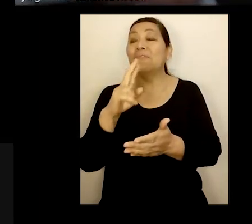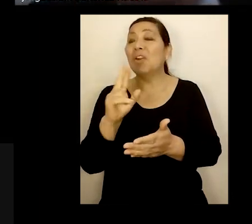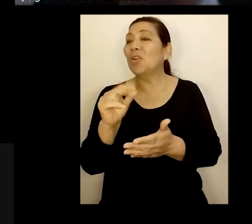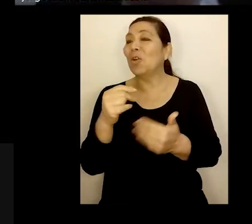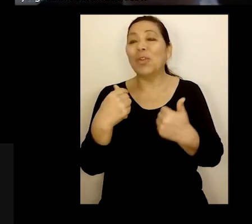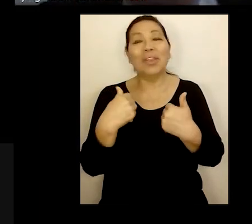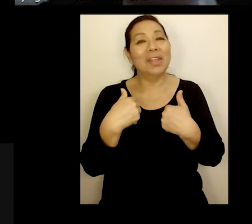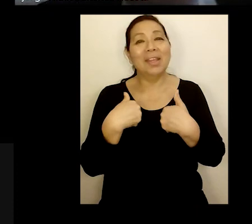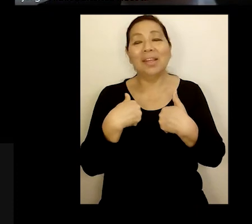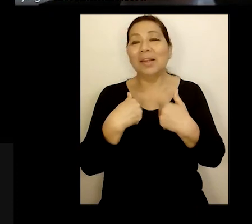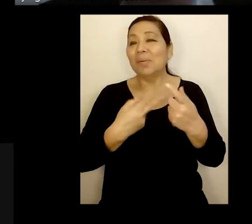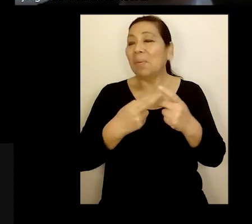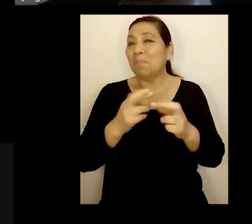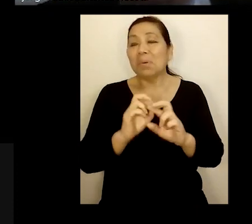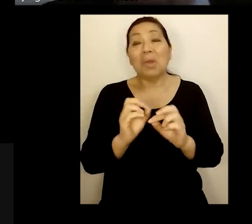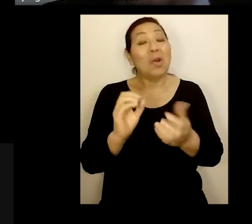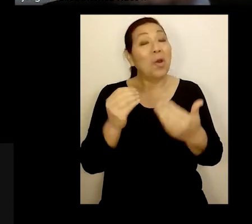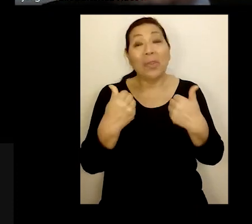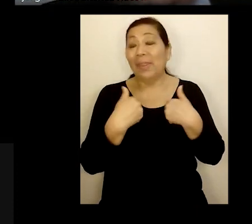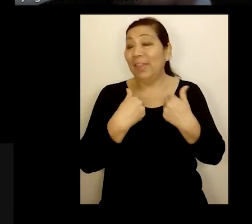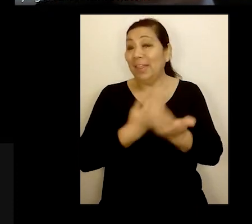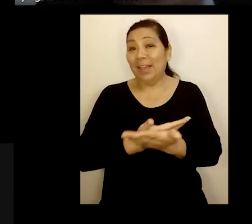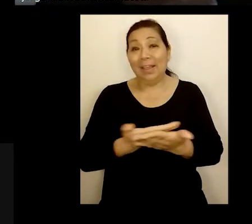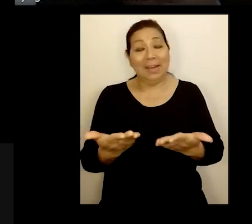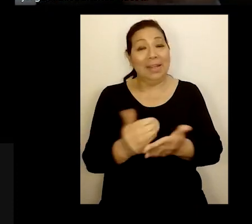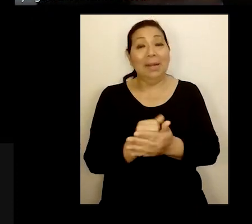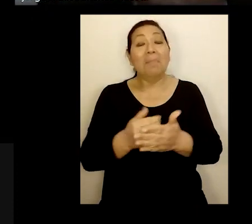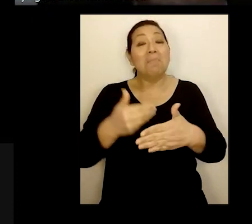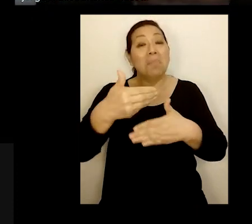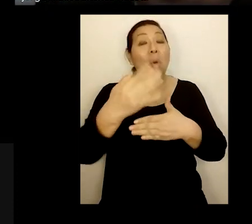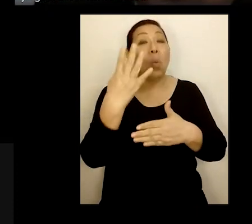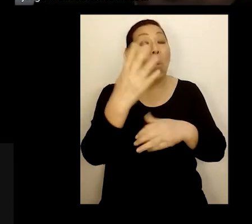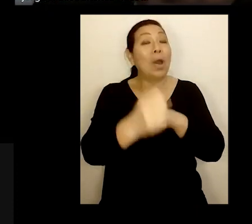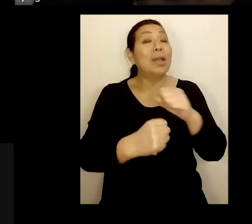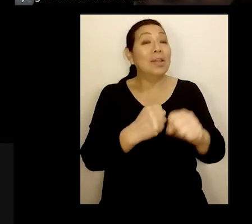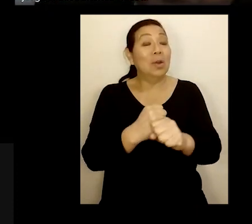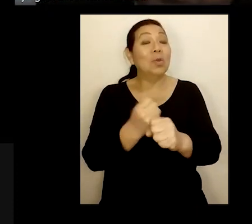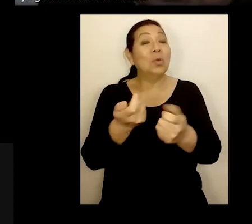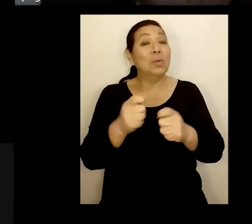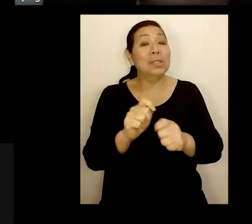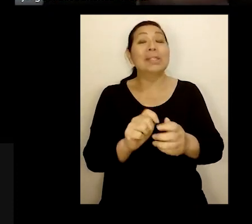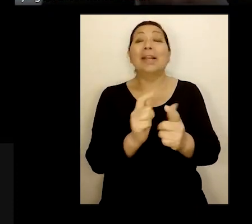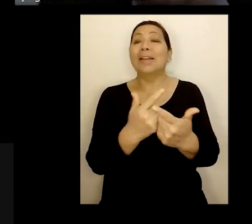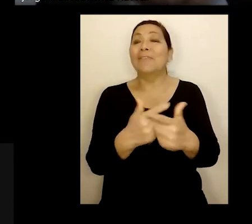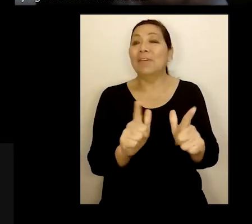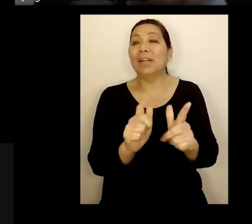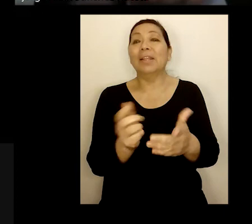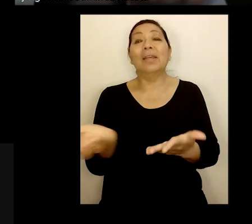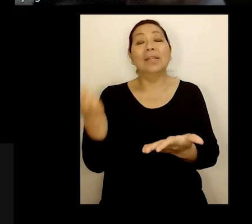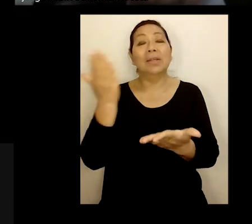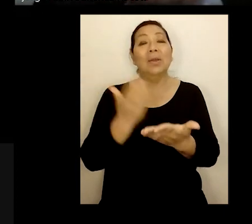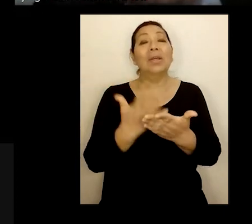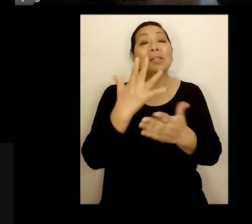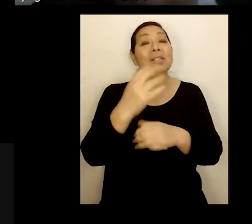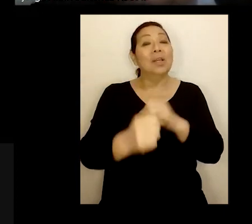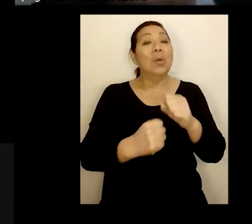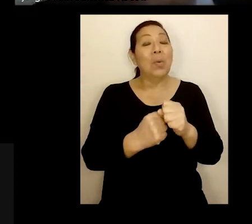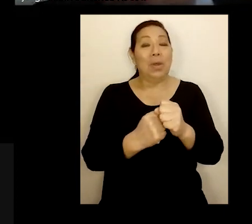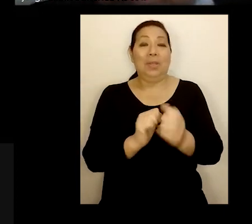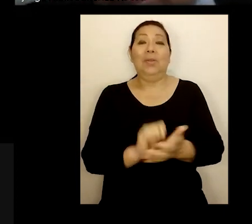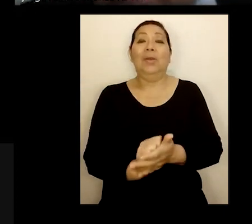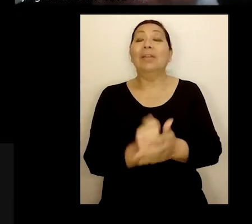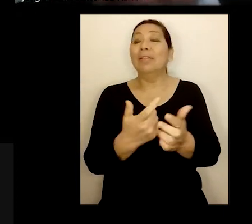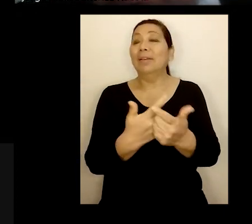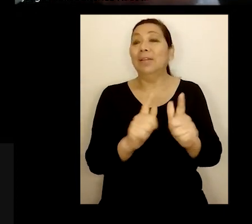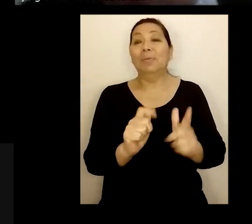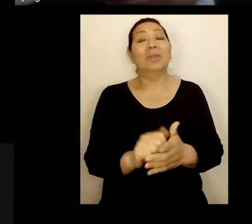Montesinos no tiene la calidad de reo primario. Y al no tenerla, la pena pasa de 4 años de pena suspendida de la libertad a 5 años de pena efectiva